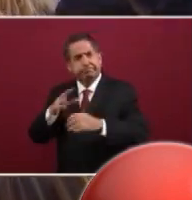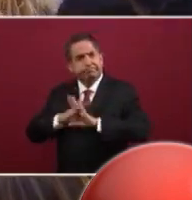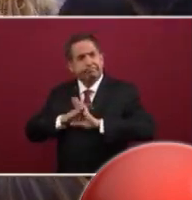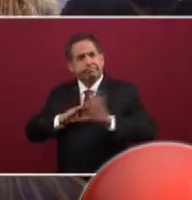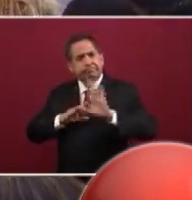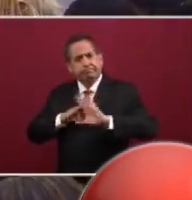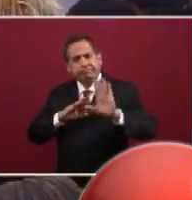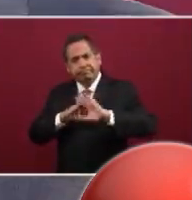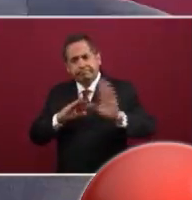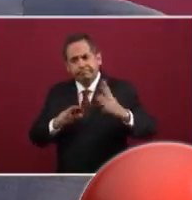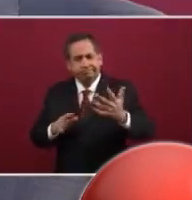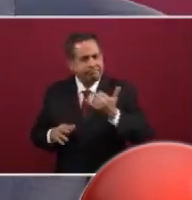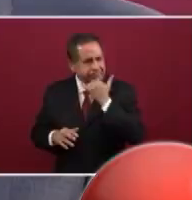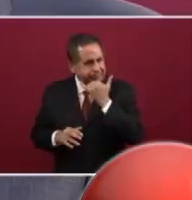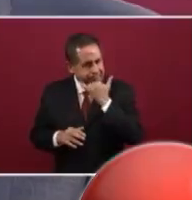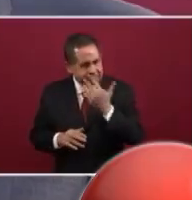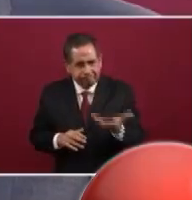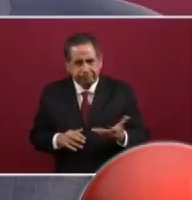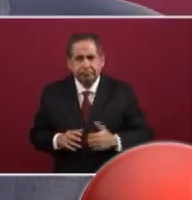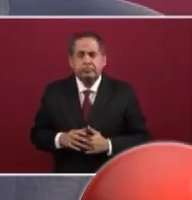que es